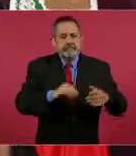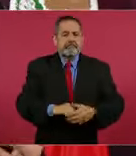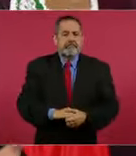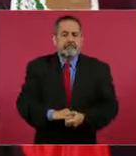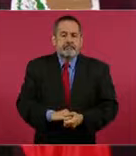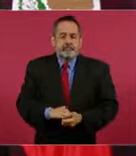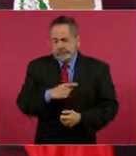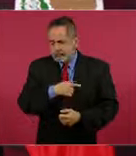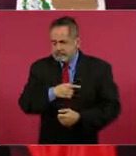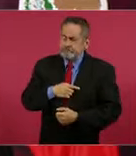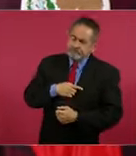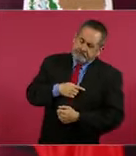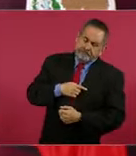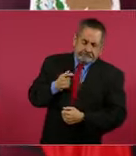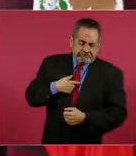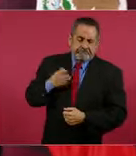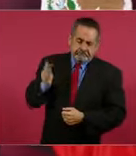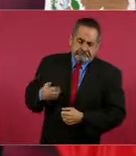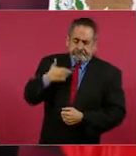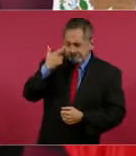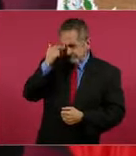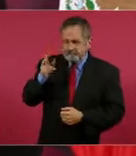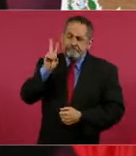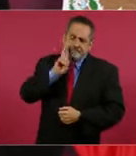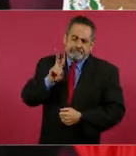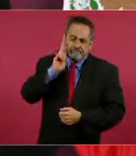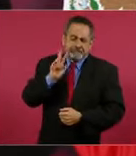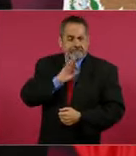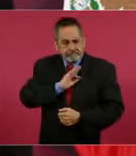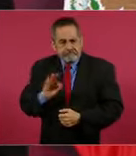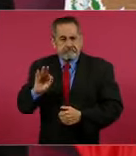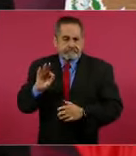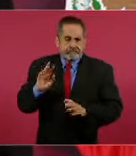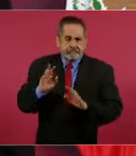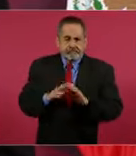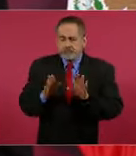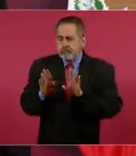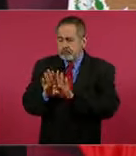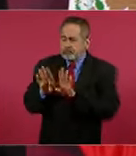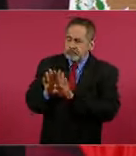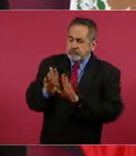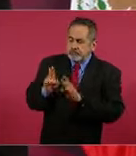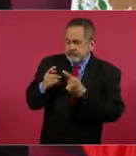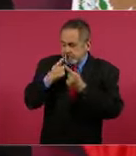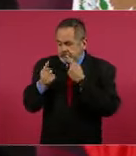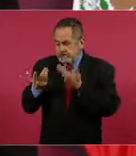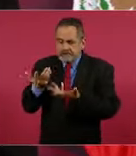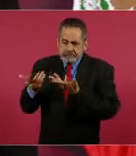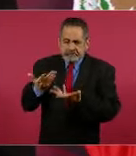Entonces él aceptó de que podían buscar una forma